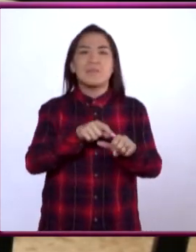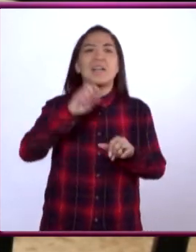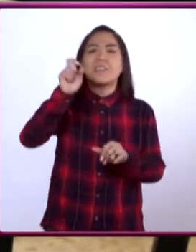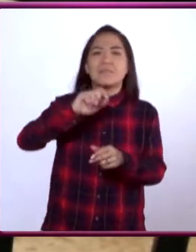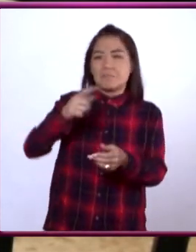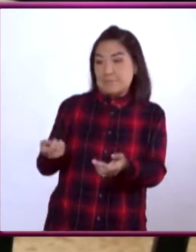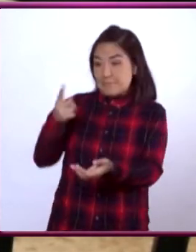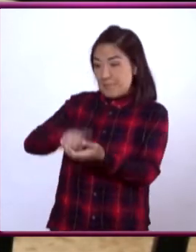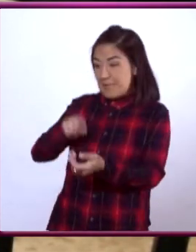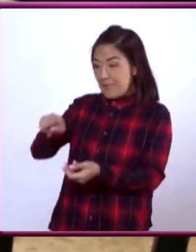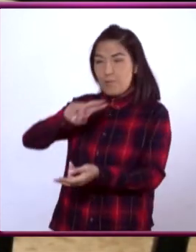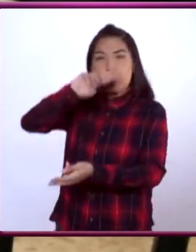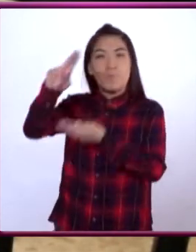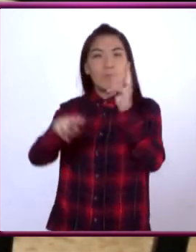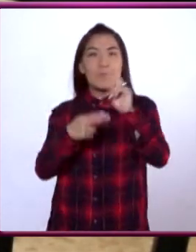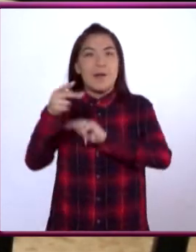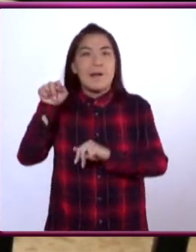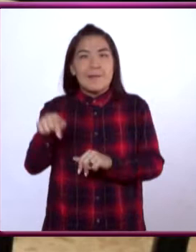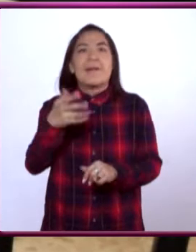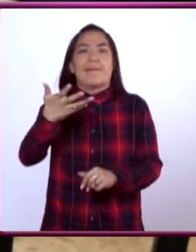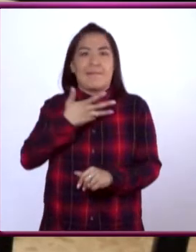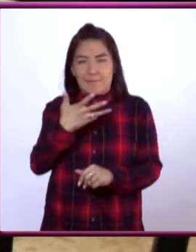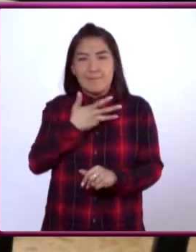universo, pero si no existieran,